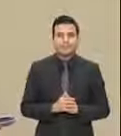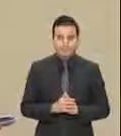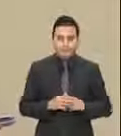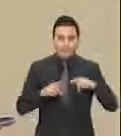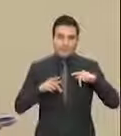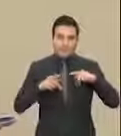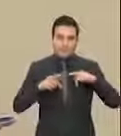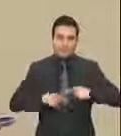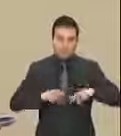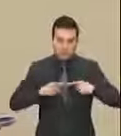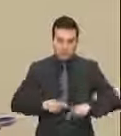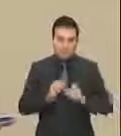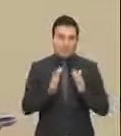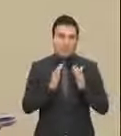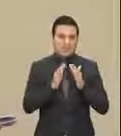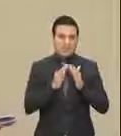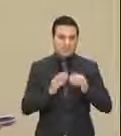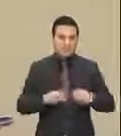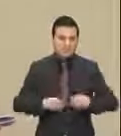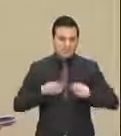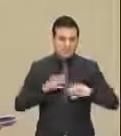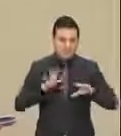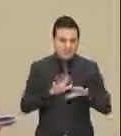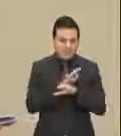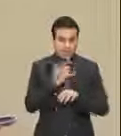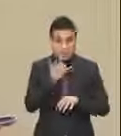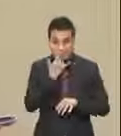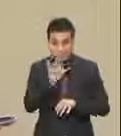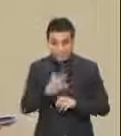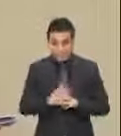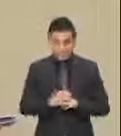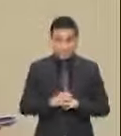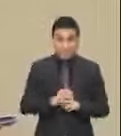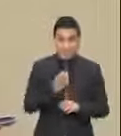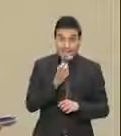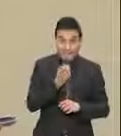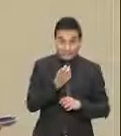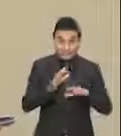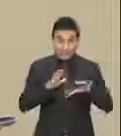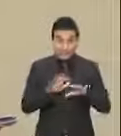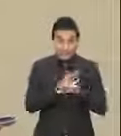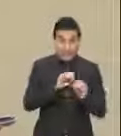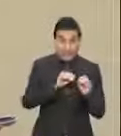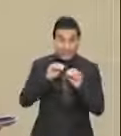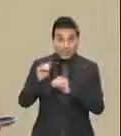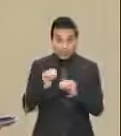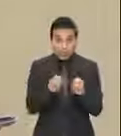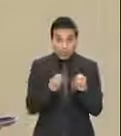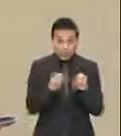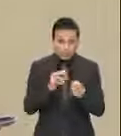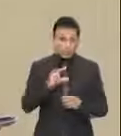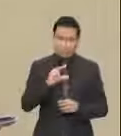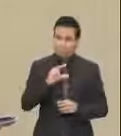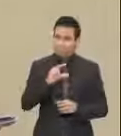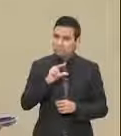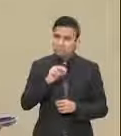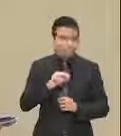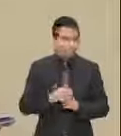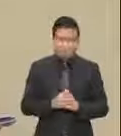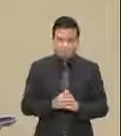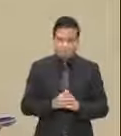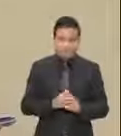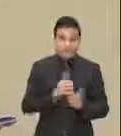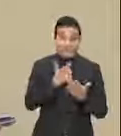calificados como irregular permitió concluir que tales movimientos no son numéricamente considerables en relación con las listas nominales